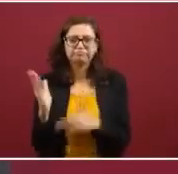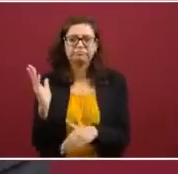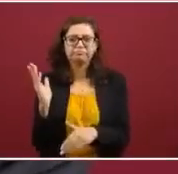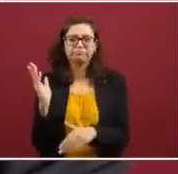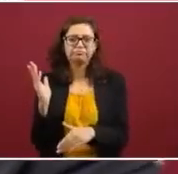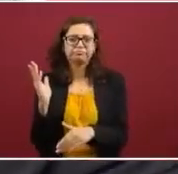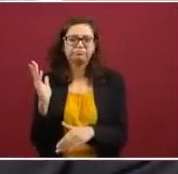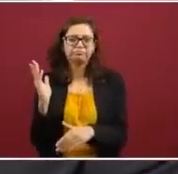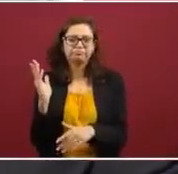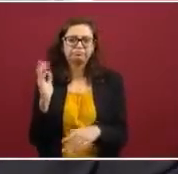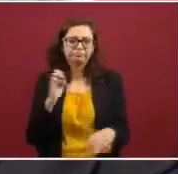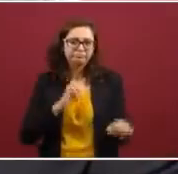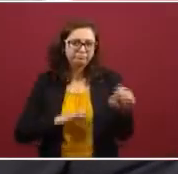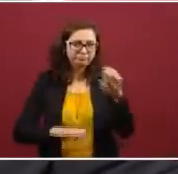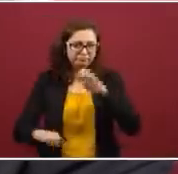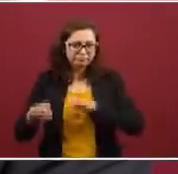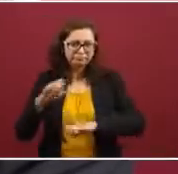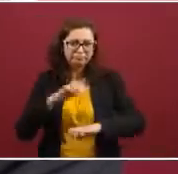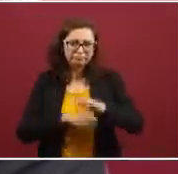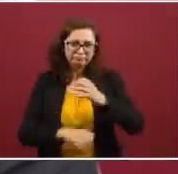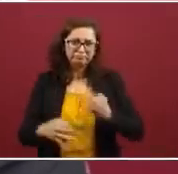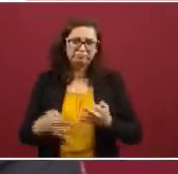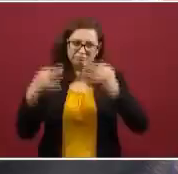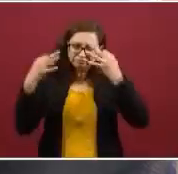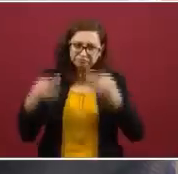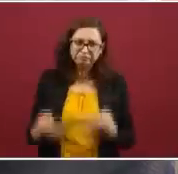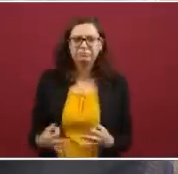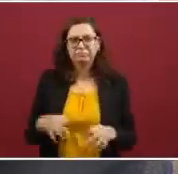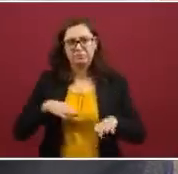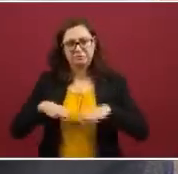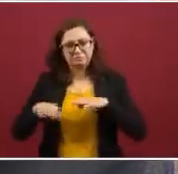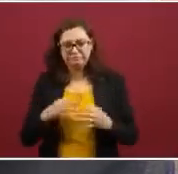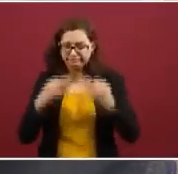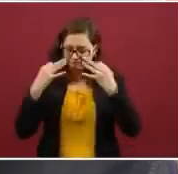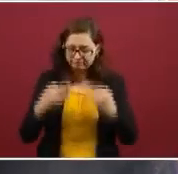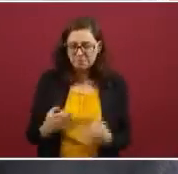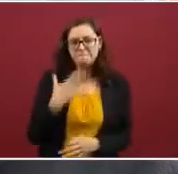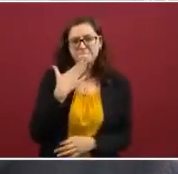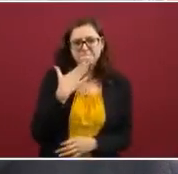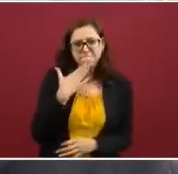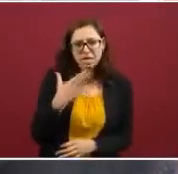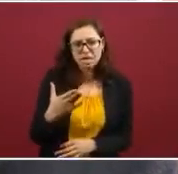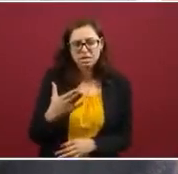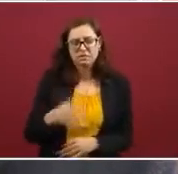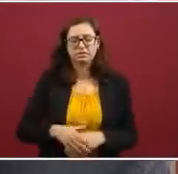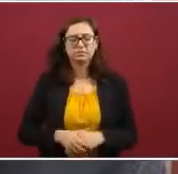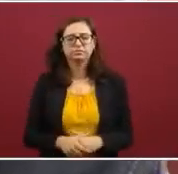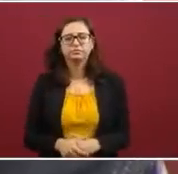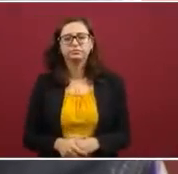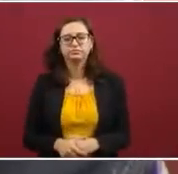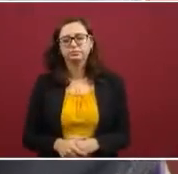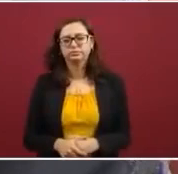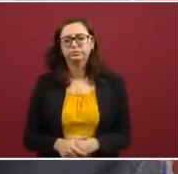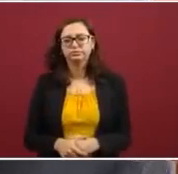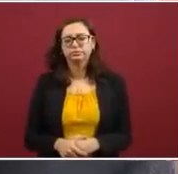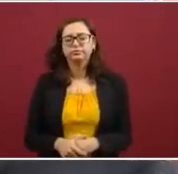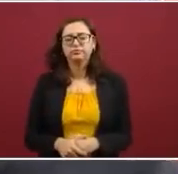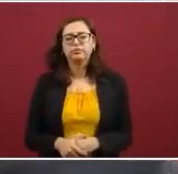una empresa eficiente. Hay algo que, y con eso